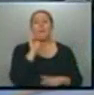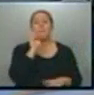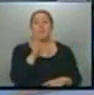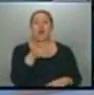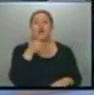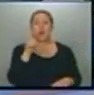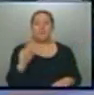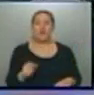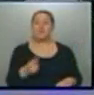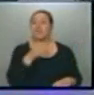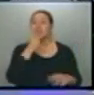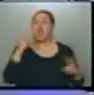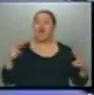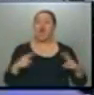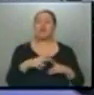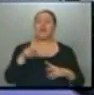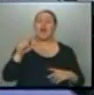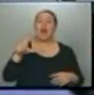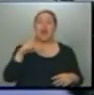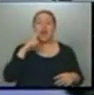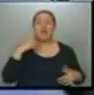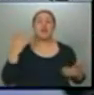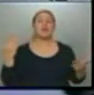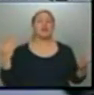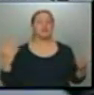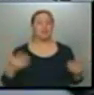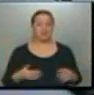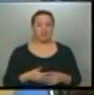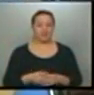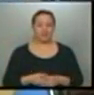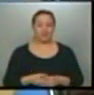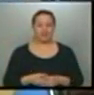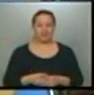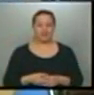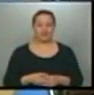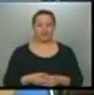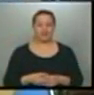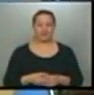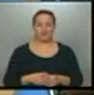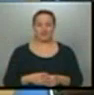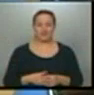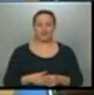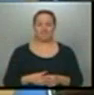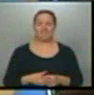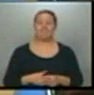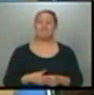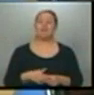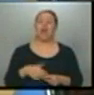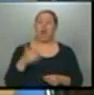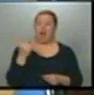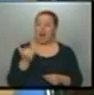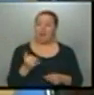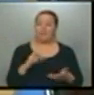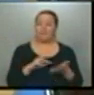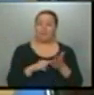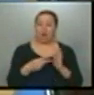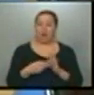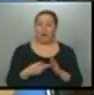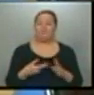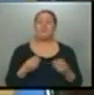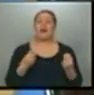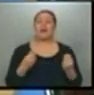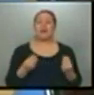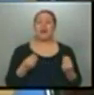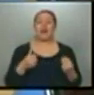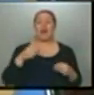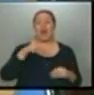si te lo encontrás a Lali encima? Y bueno, suma también. Agrega un dato. Acá hay un problema. Nazareno Casero, que ahora